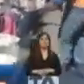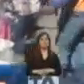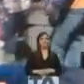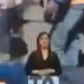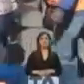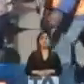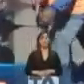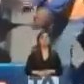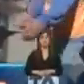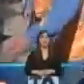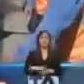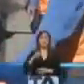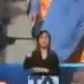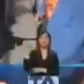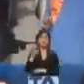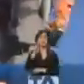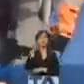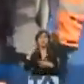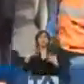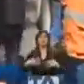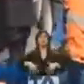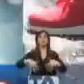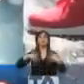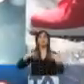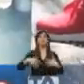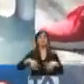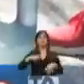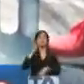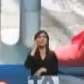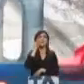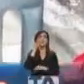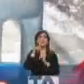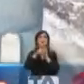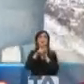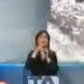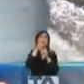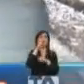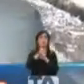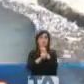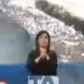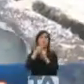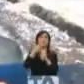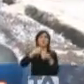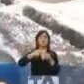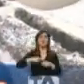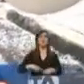Esta es quizás una de las emergencias más graves que ha vivido Quito en los últimos años.